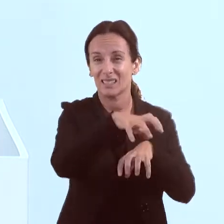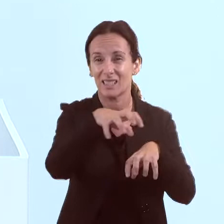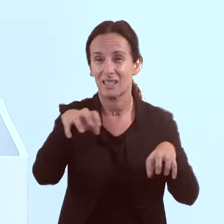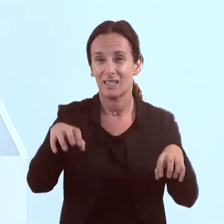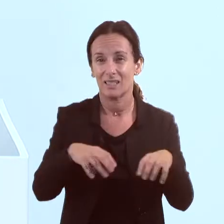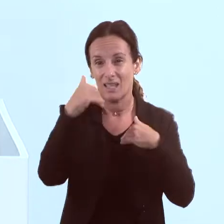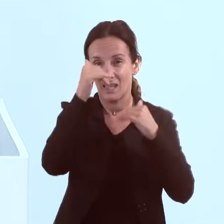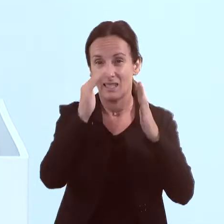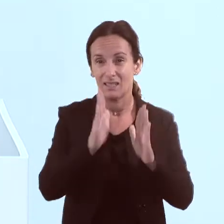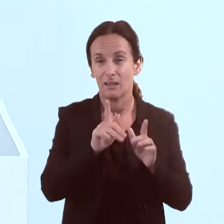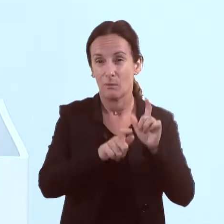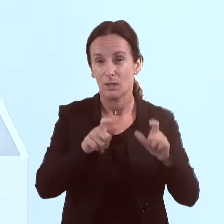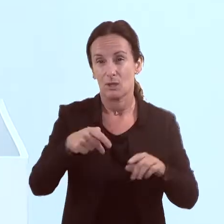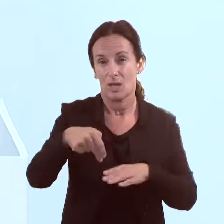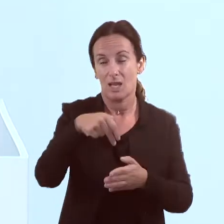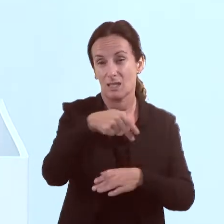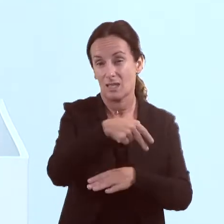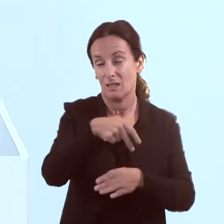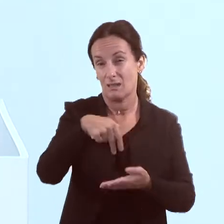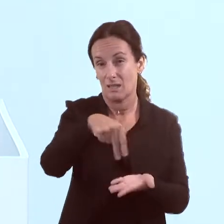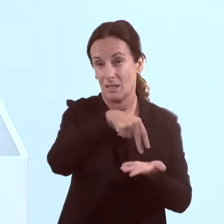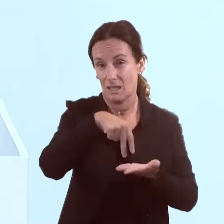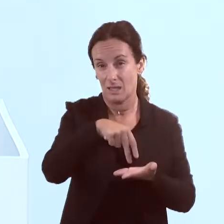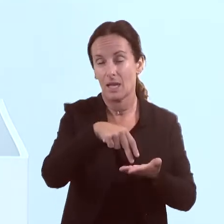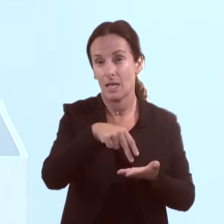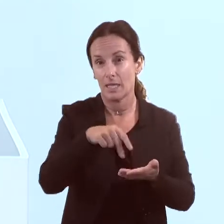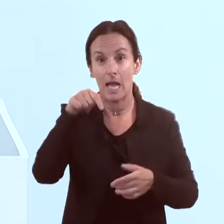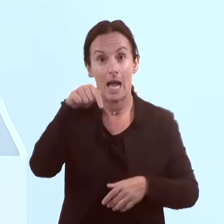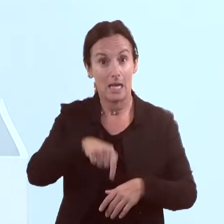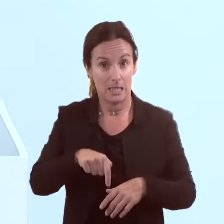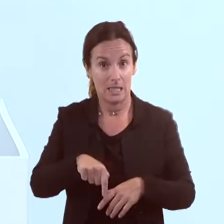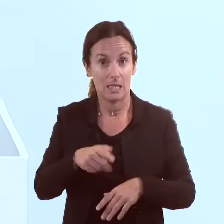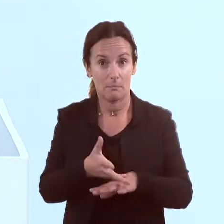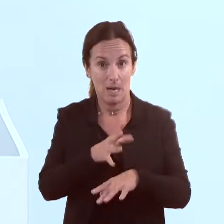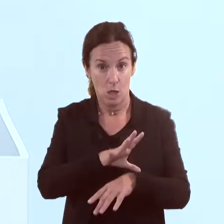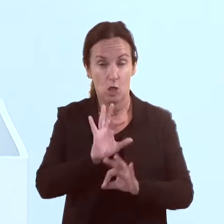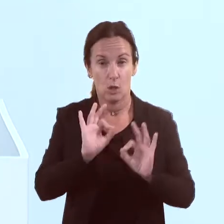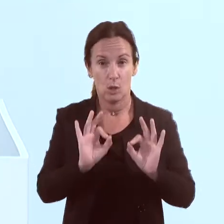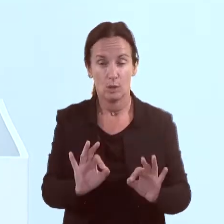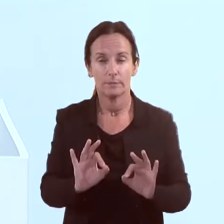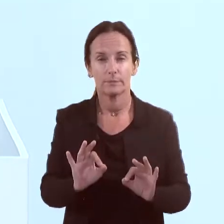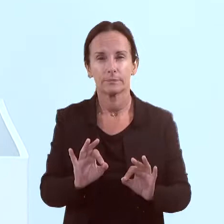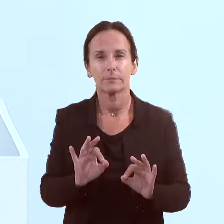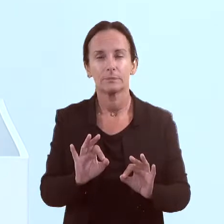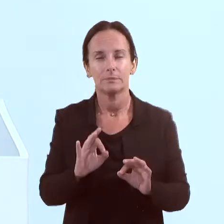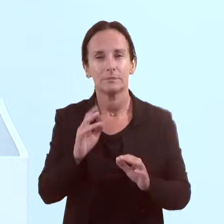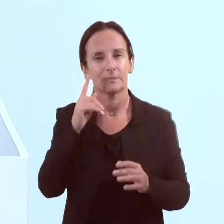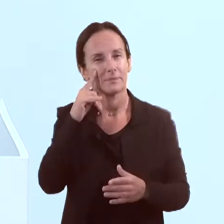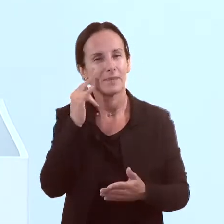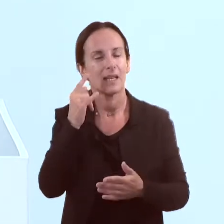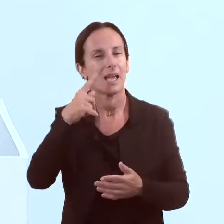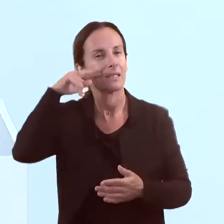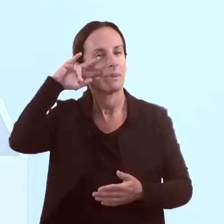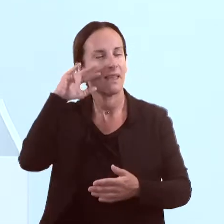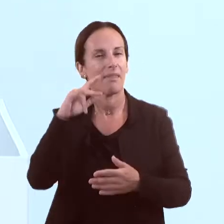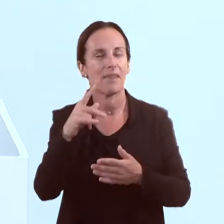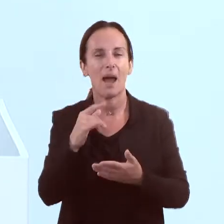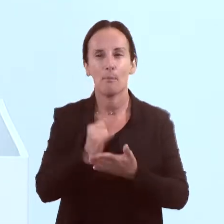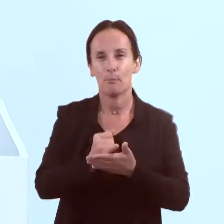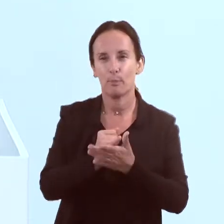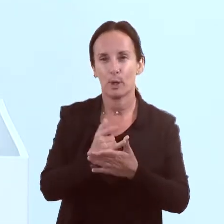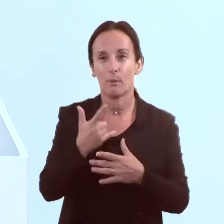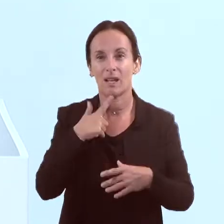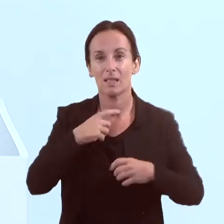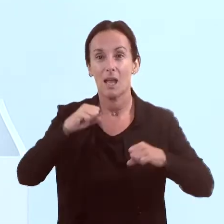personas en situación de sinhogarismo y aquí específicamente en la isla de Mallorca vamos a hacer una experiencia piloto para la desinstitucionalización de